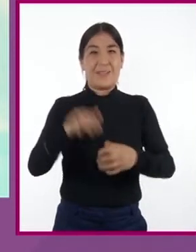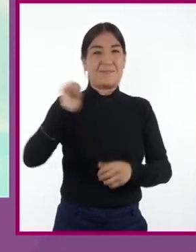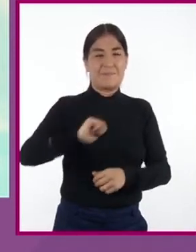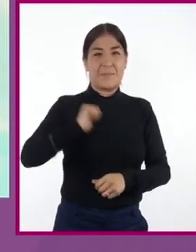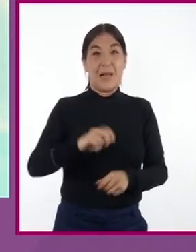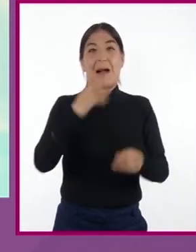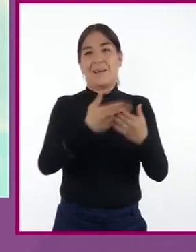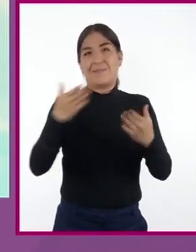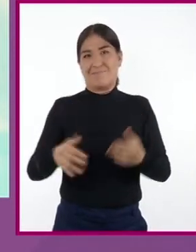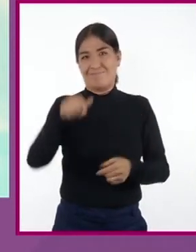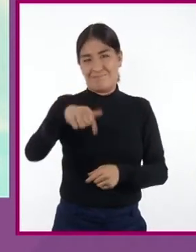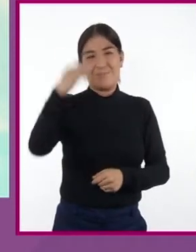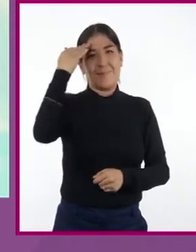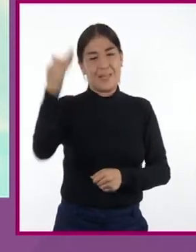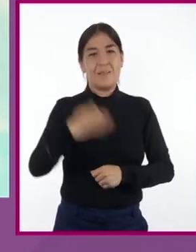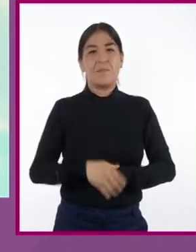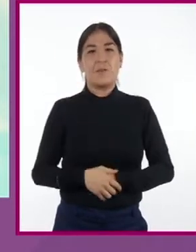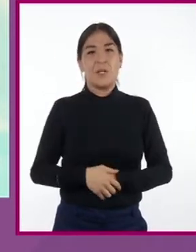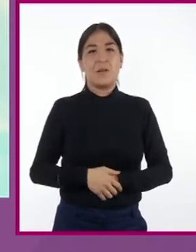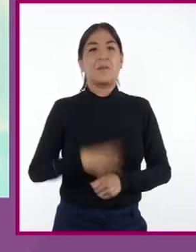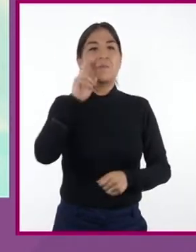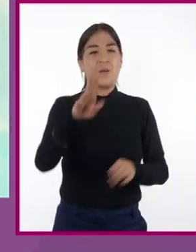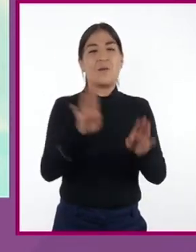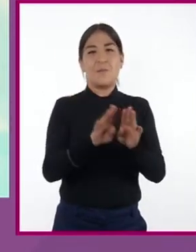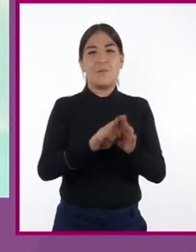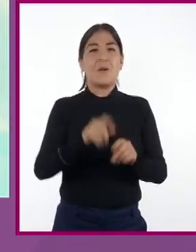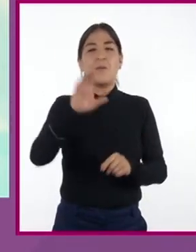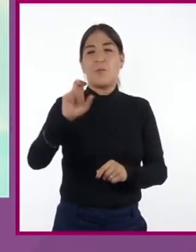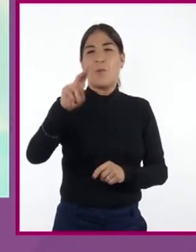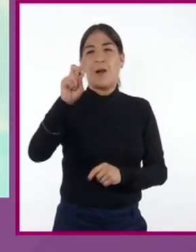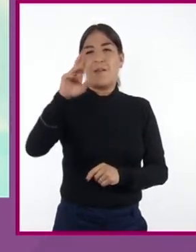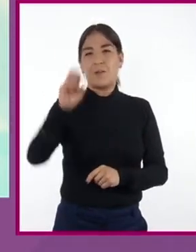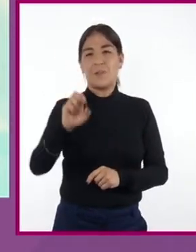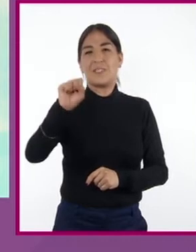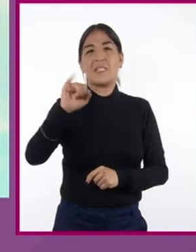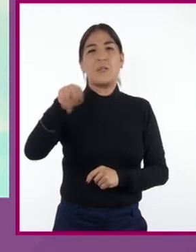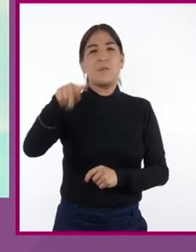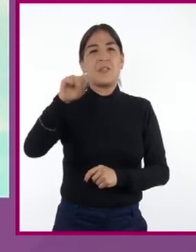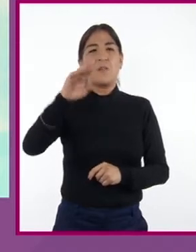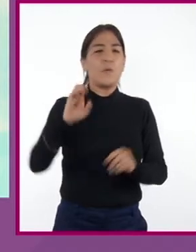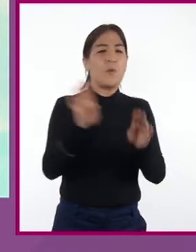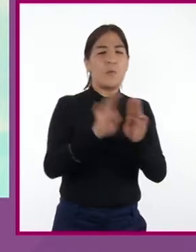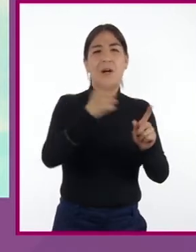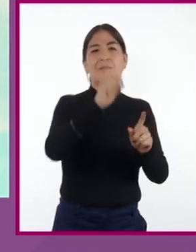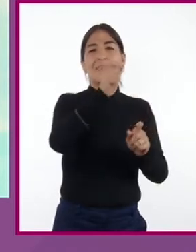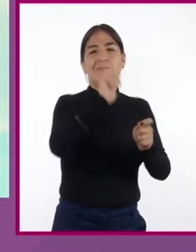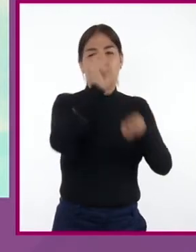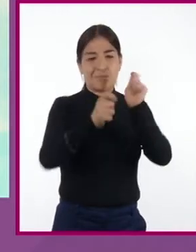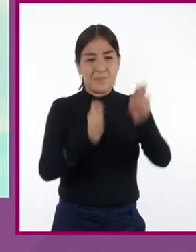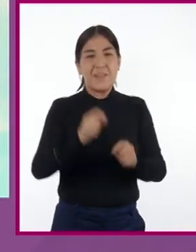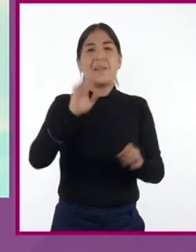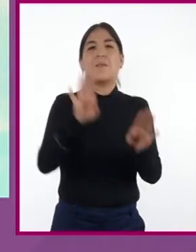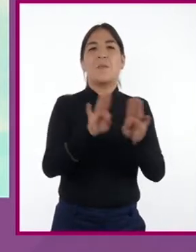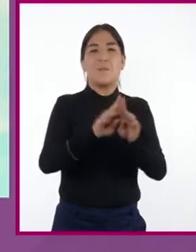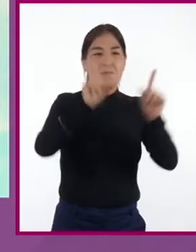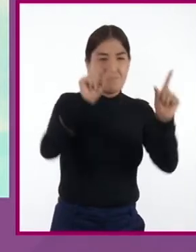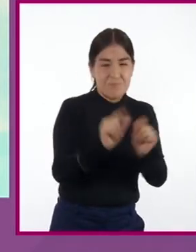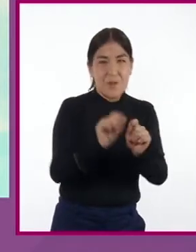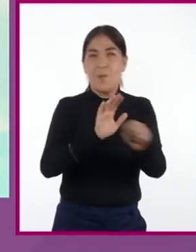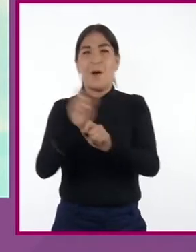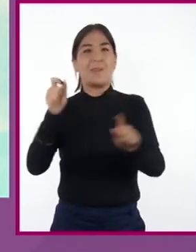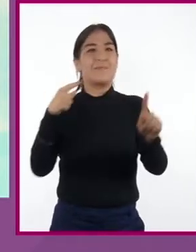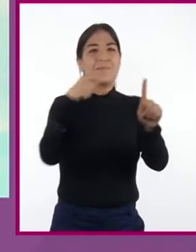hasta nuestros días. El cuadro sinóptico, que permite clasificar y ordenar información de lo general a lo